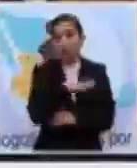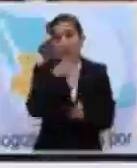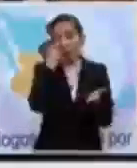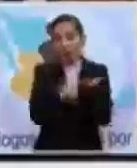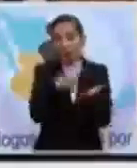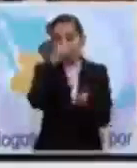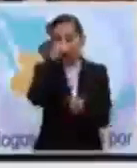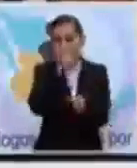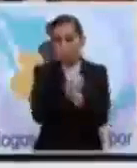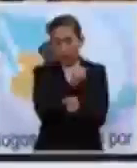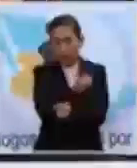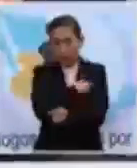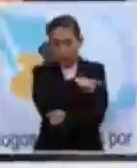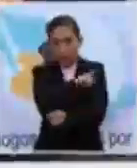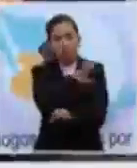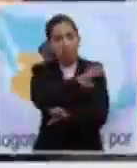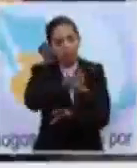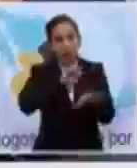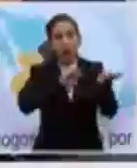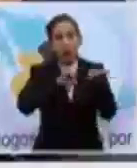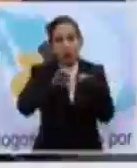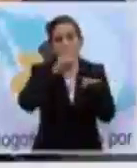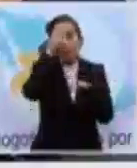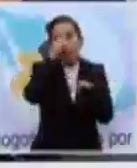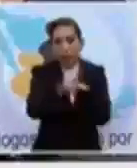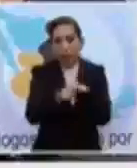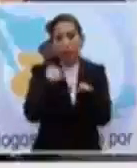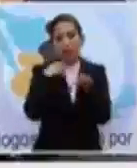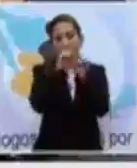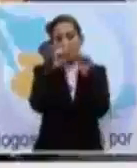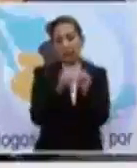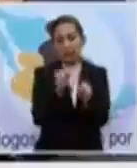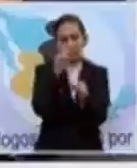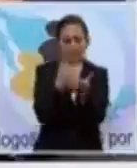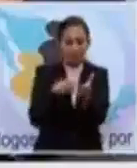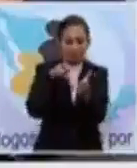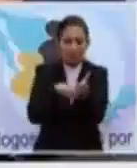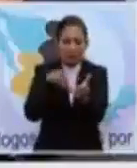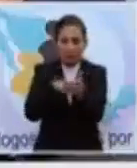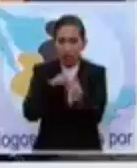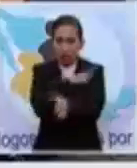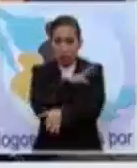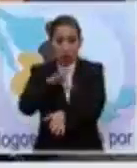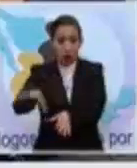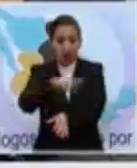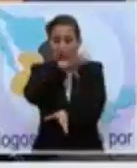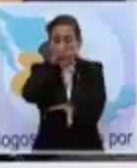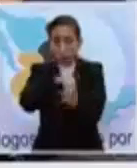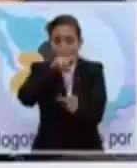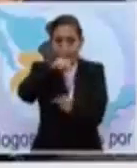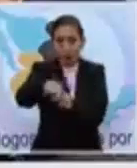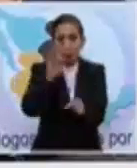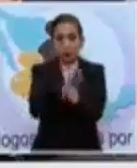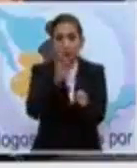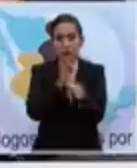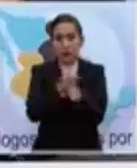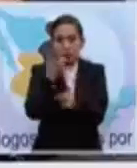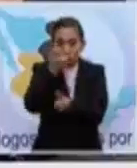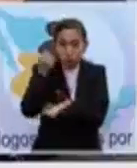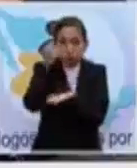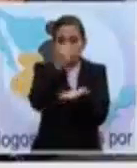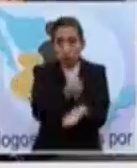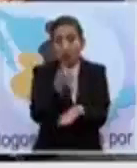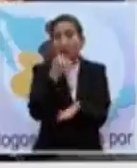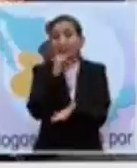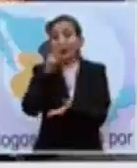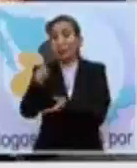de la Secretaría de Salud se está trabajando para alcanzar un sistema universal, no solo en términos de protección financiera o afiliación,